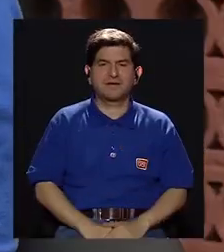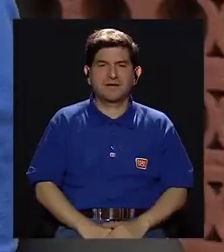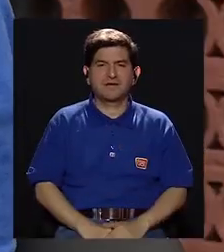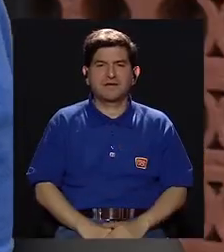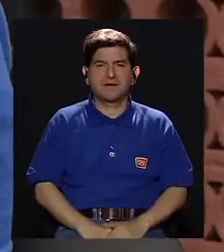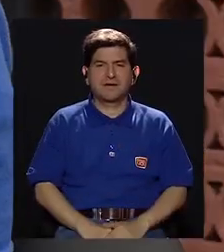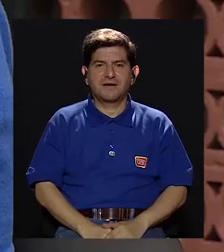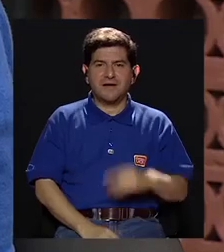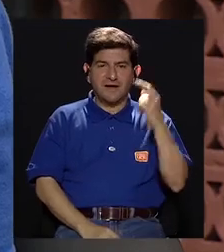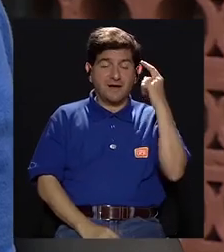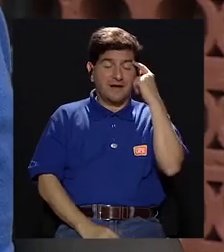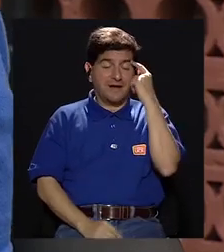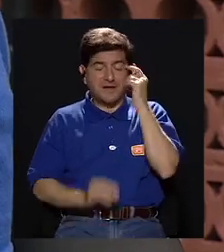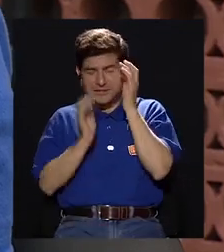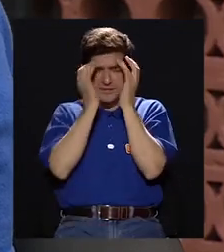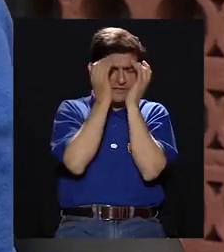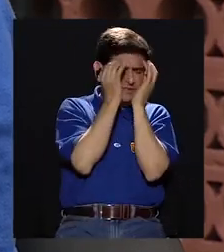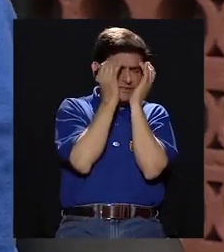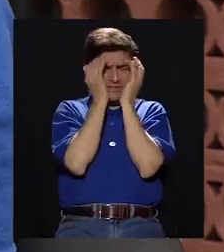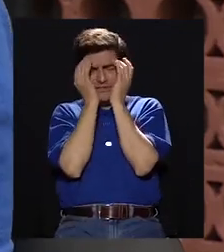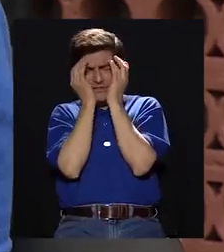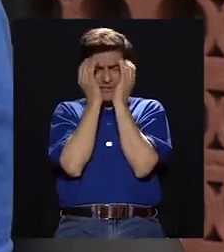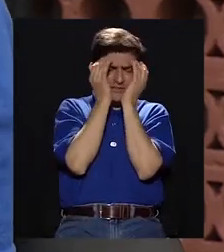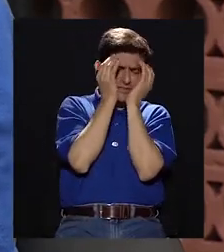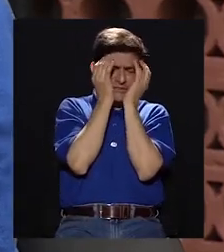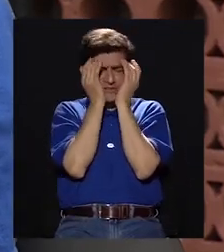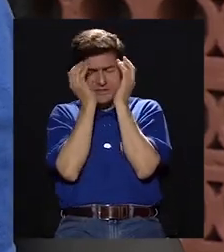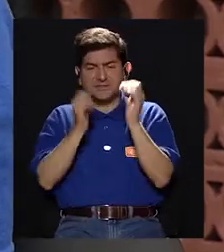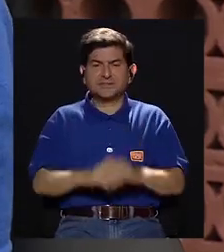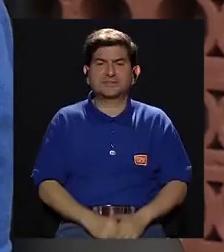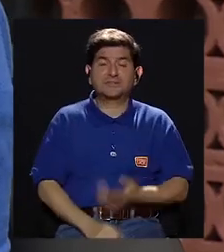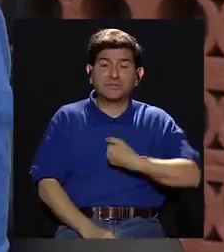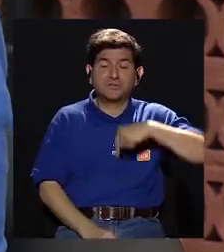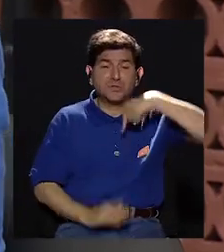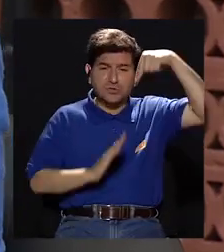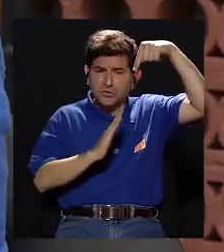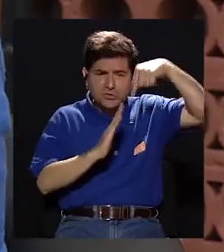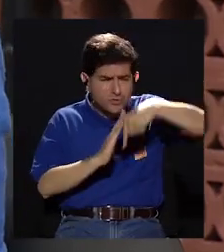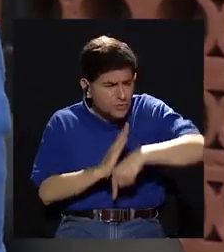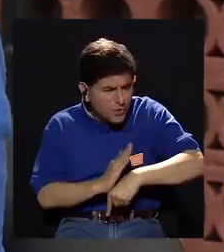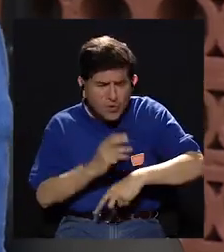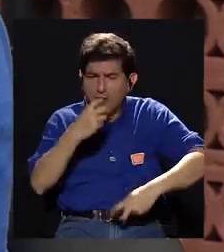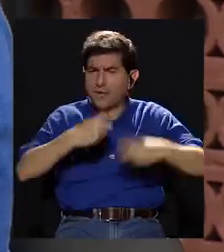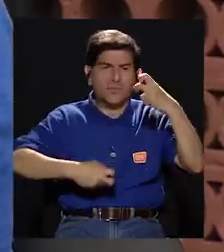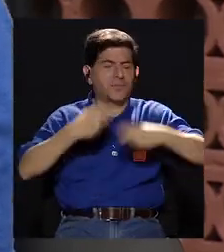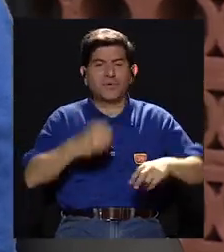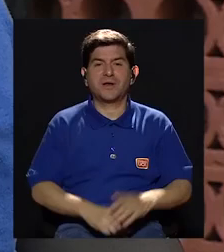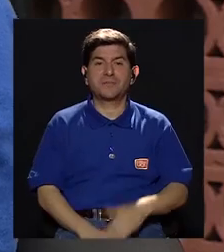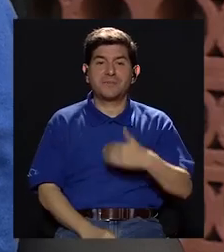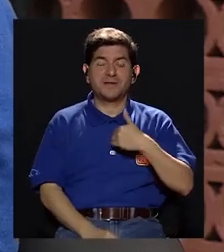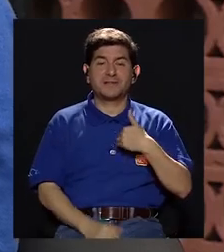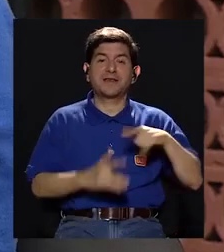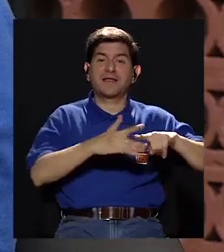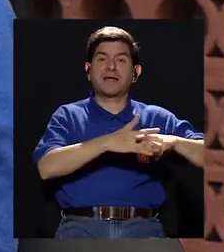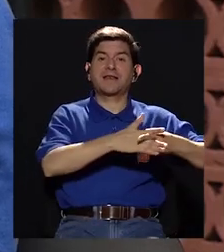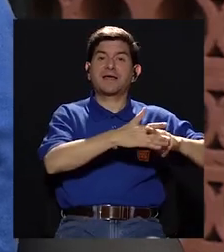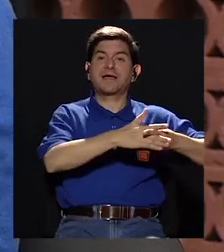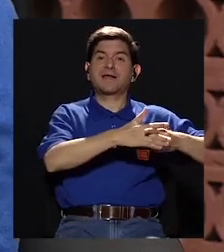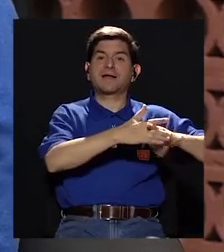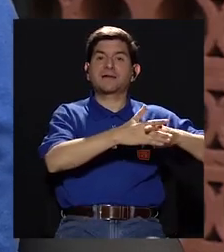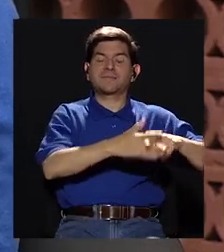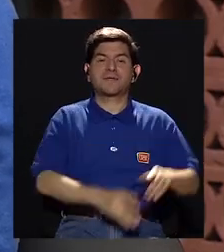la cabeza no necesite dando tantas vueltas, a que no estemos hundidos en un problema, sino que tengamos una herramienta